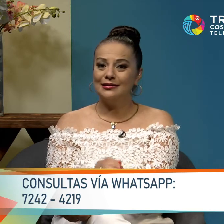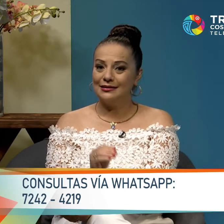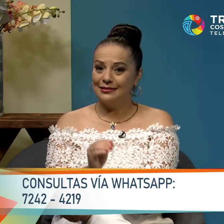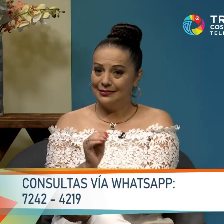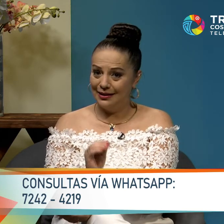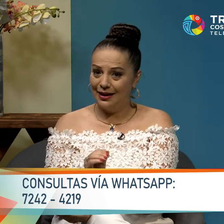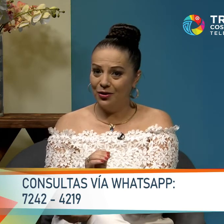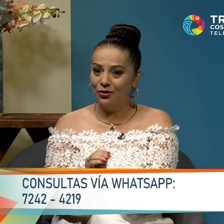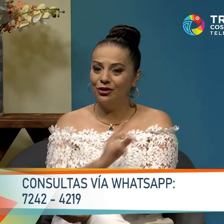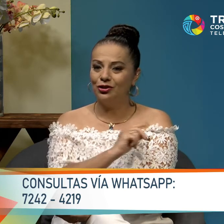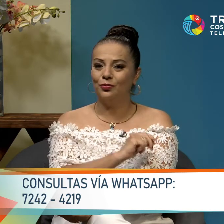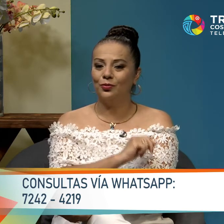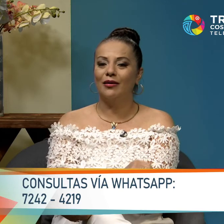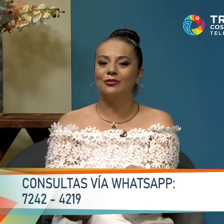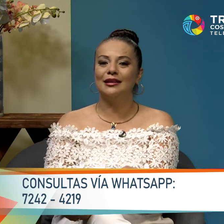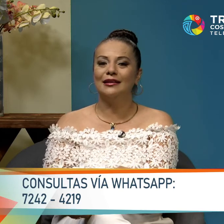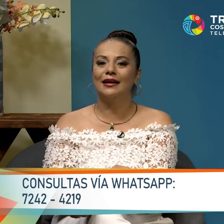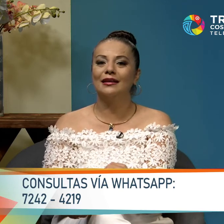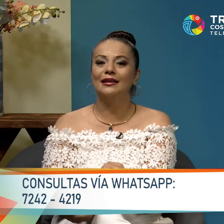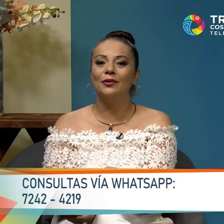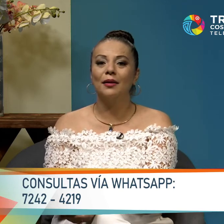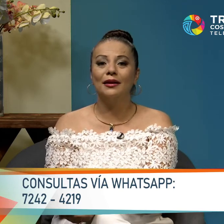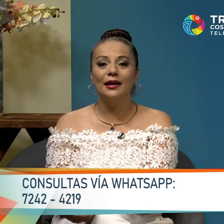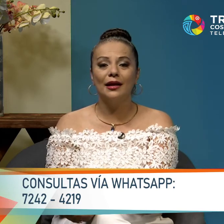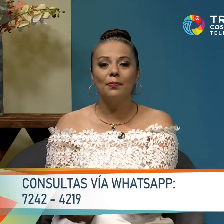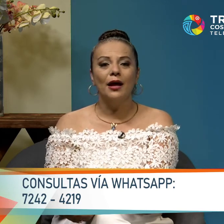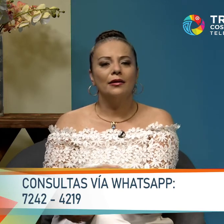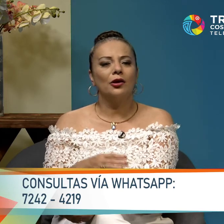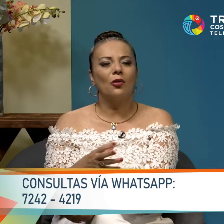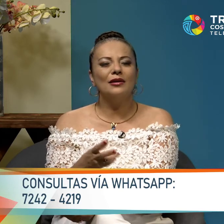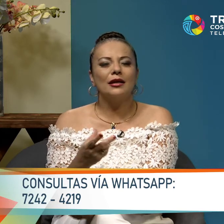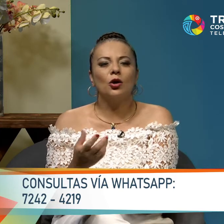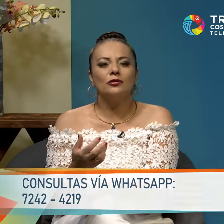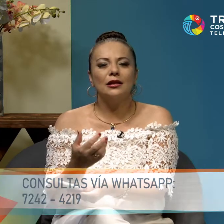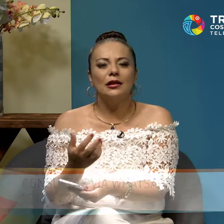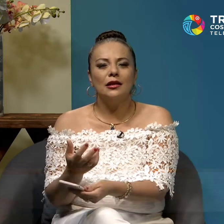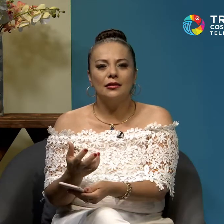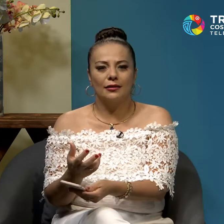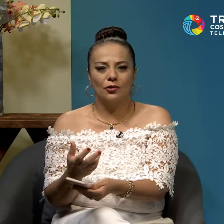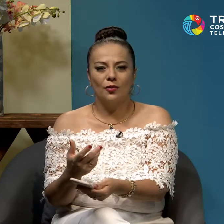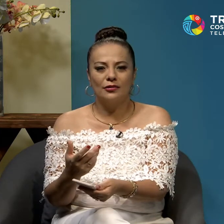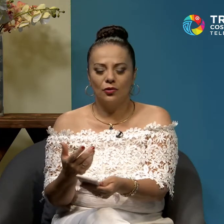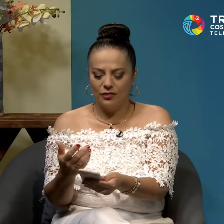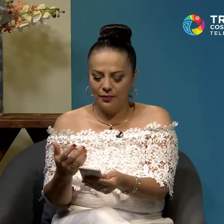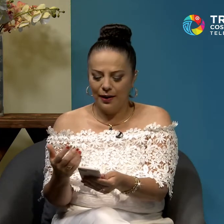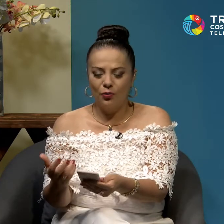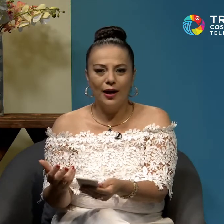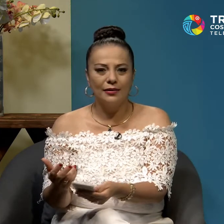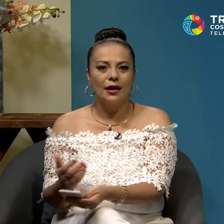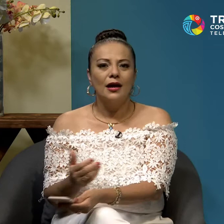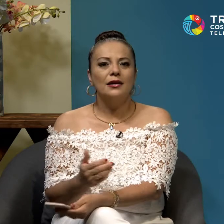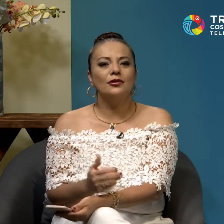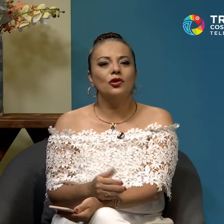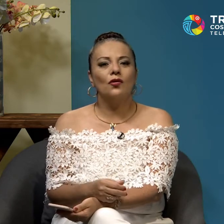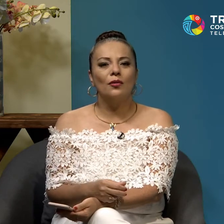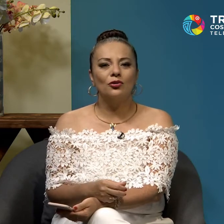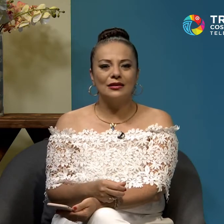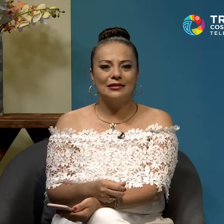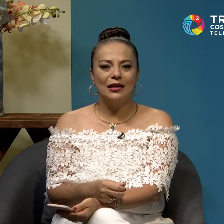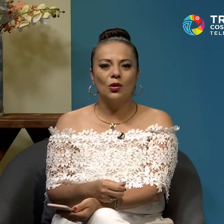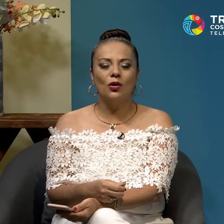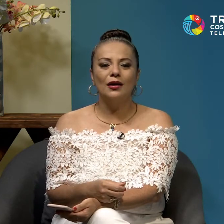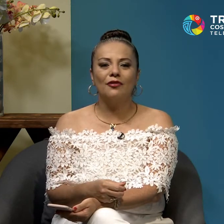corte sigan con nosotros, porque vamos a entrar de lleno a la materia de cómo hacer cosas lindas, cómo hacer cosas manuales, y esto lo